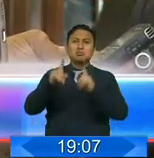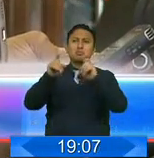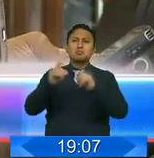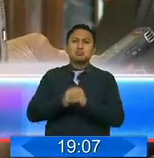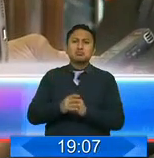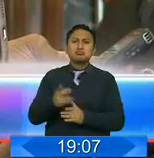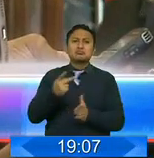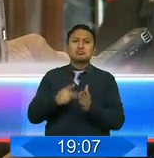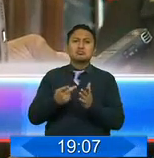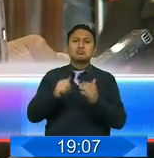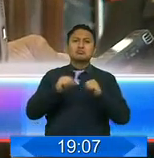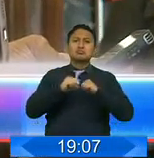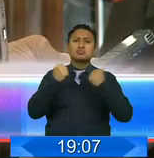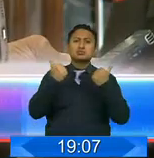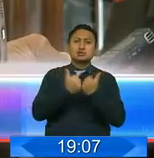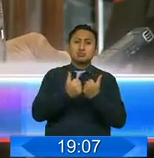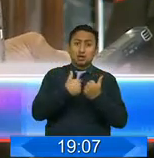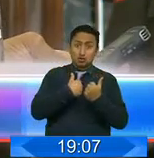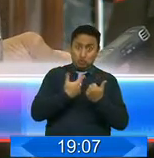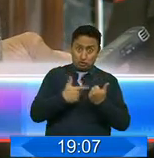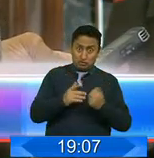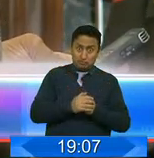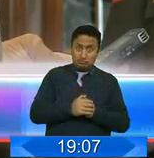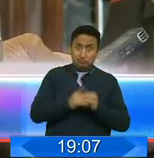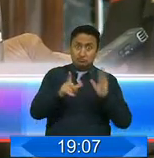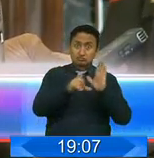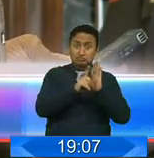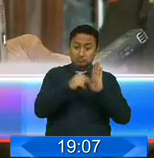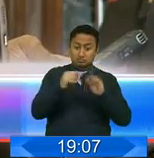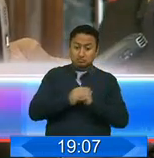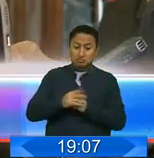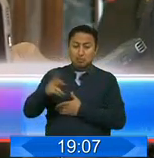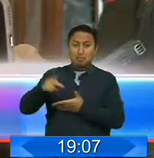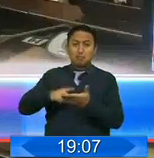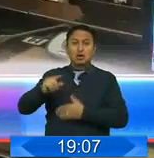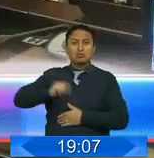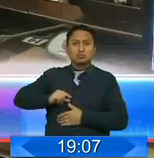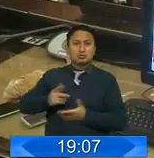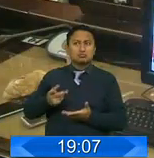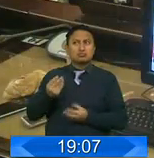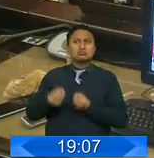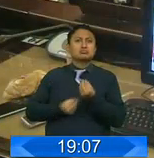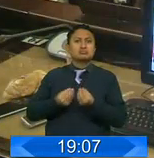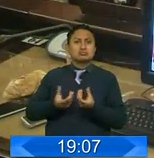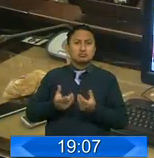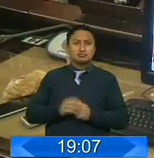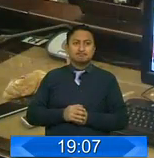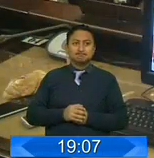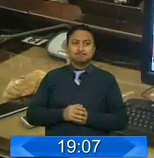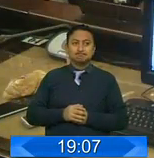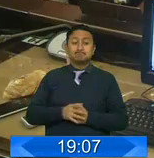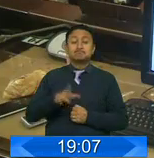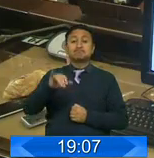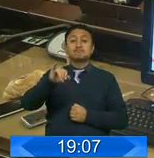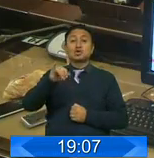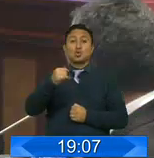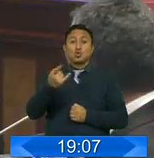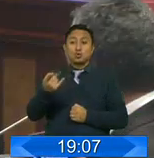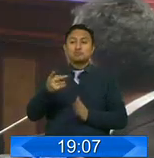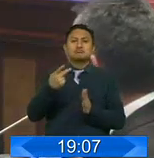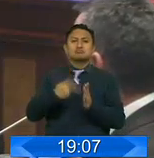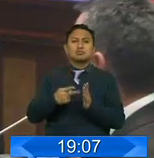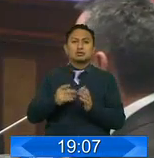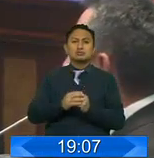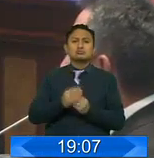trabajando para la asamblea y siendo asambleísta no se me pagaría mis recursos. En todo caso, solo este jueves se verá cuál es el paso